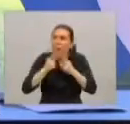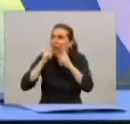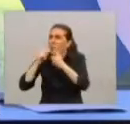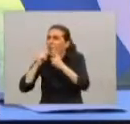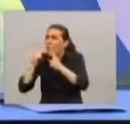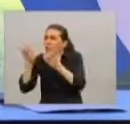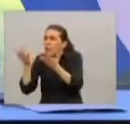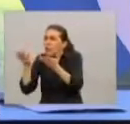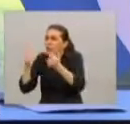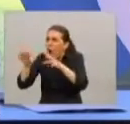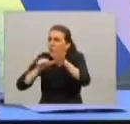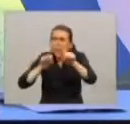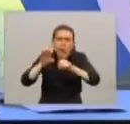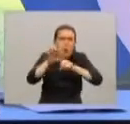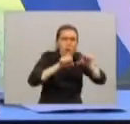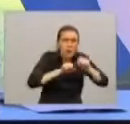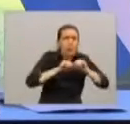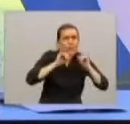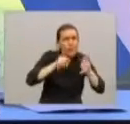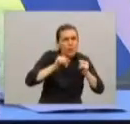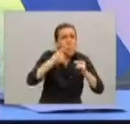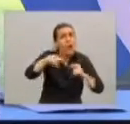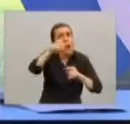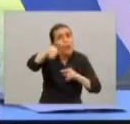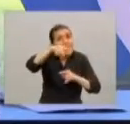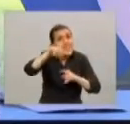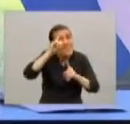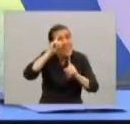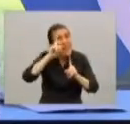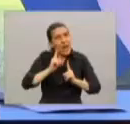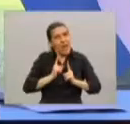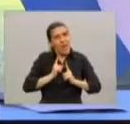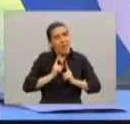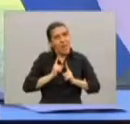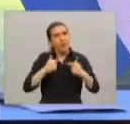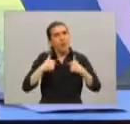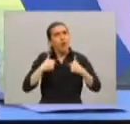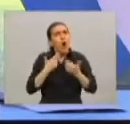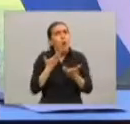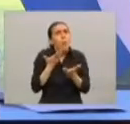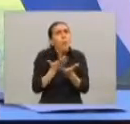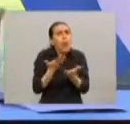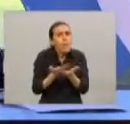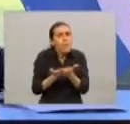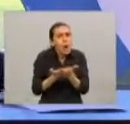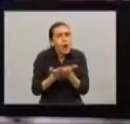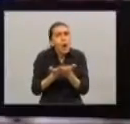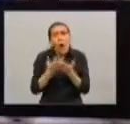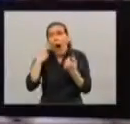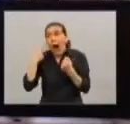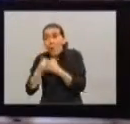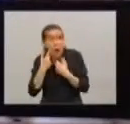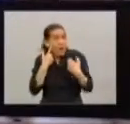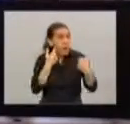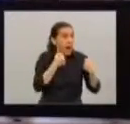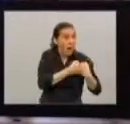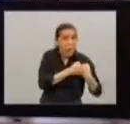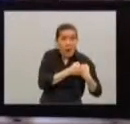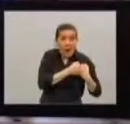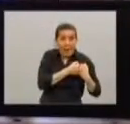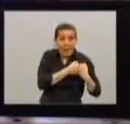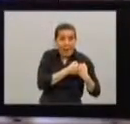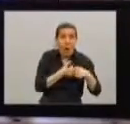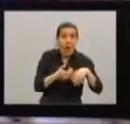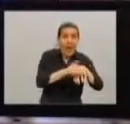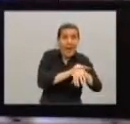víctima. Hay una responsabilidad individual, hay una responsabilidad social y hay una responsabilidad social del Estado. En esa conjunción tendremos que ir